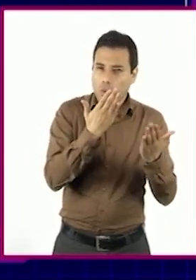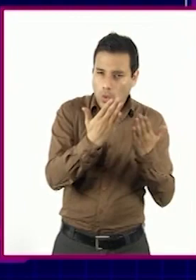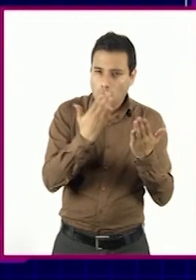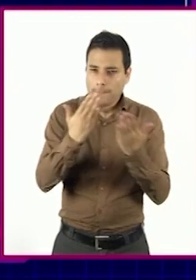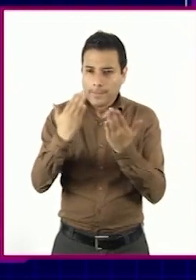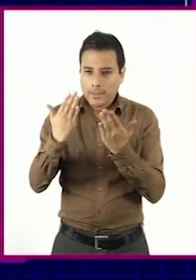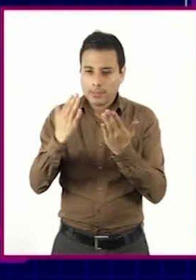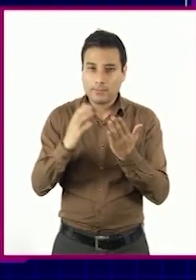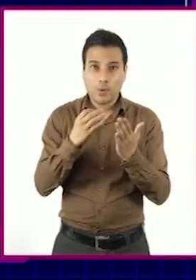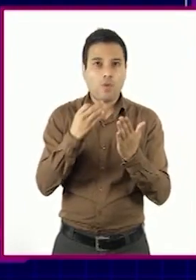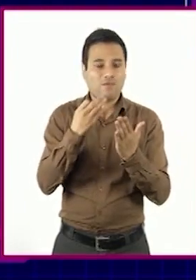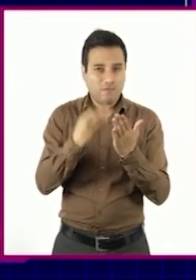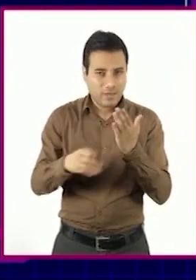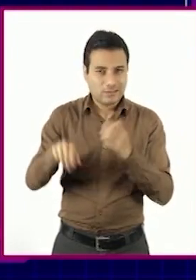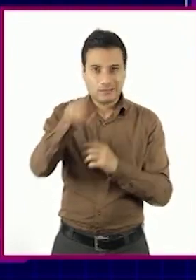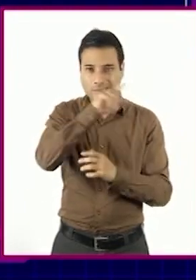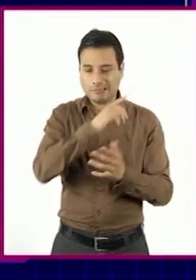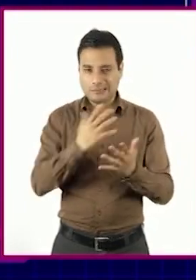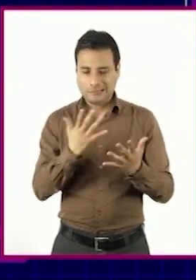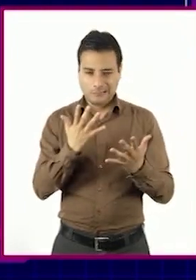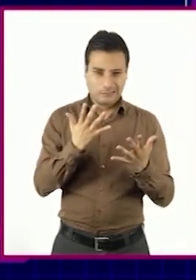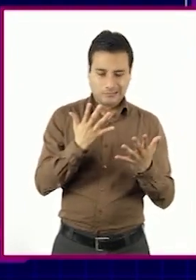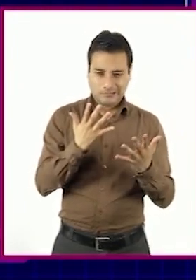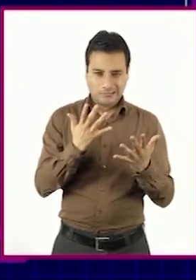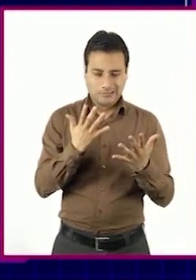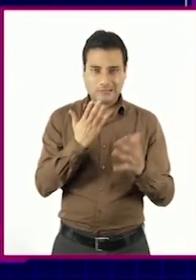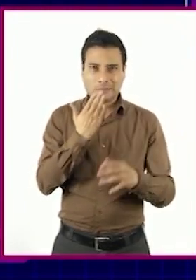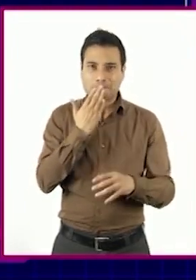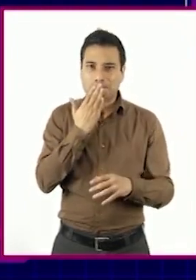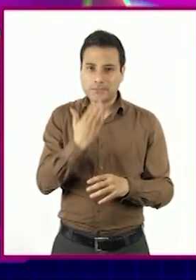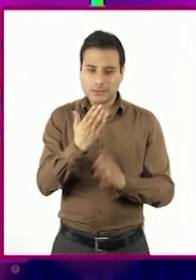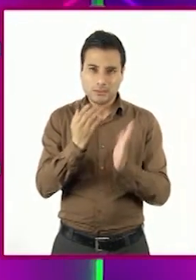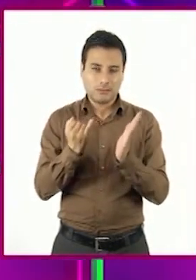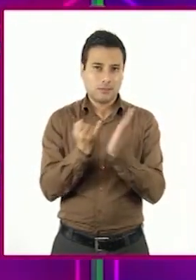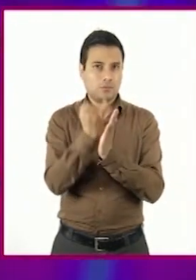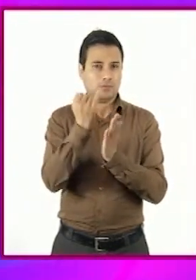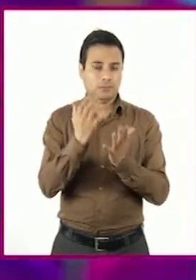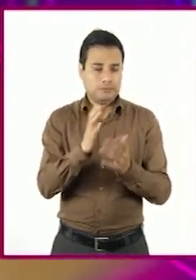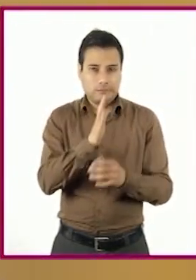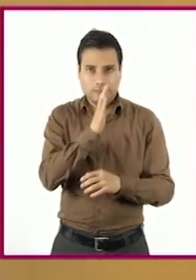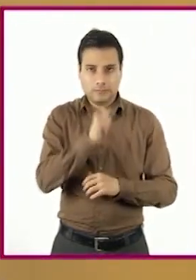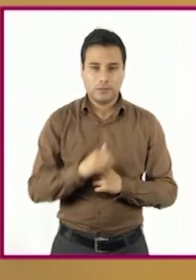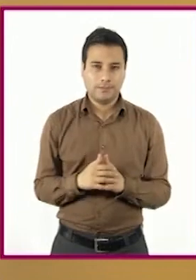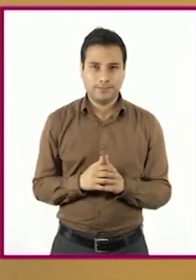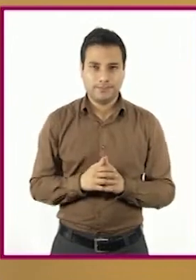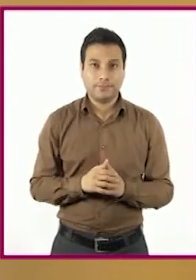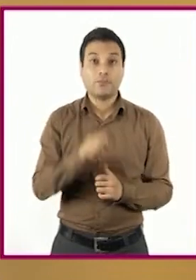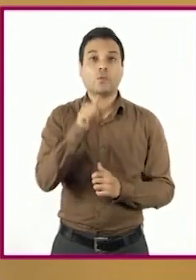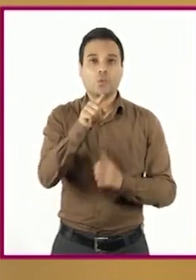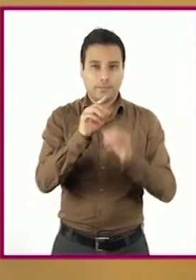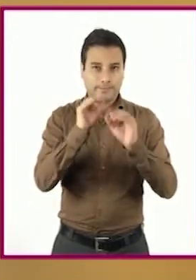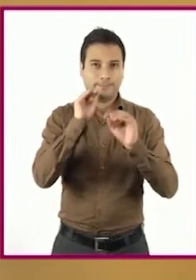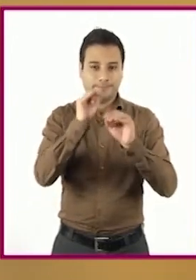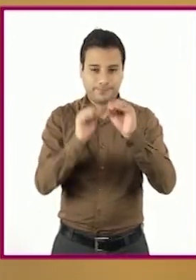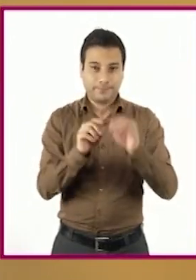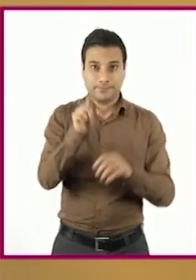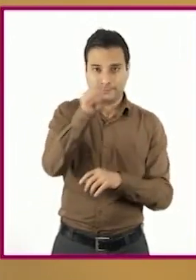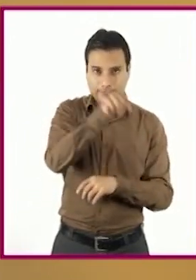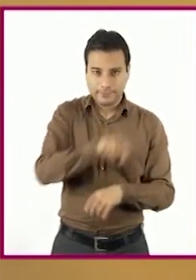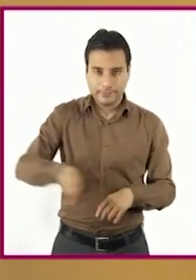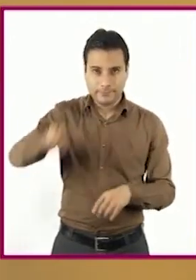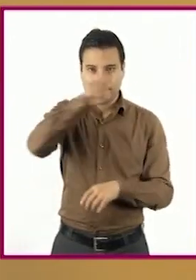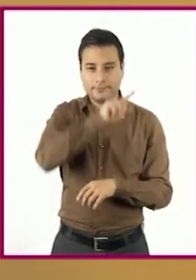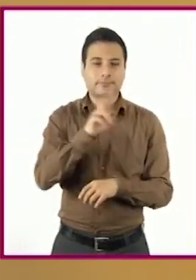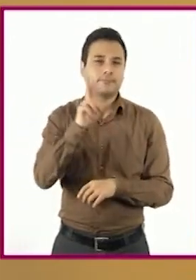opinión que ayude a tomar una decisión de quién se merece el premio. Realicen una gráfica circular y vean si con ella es